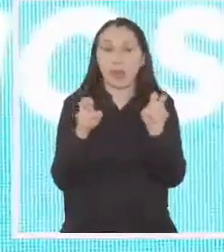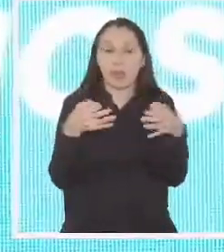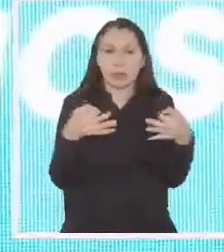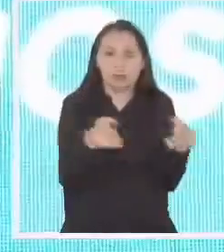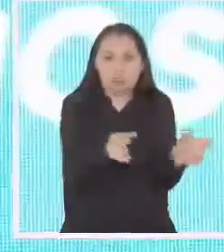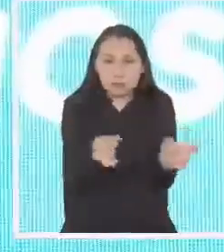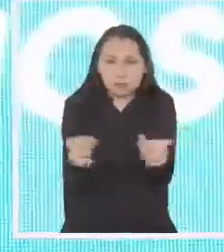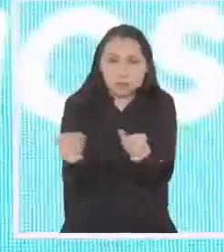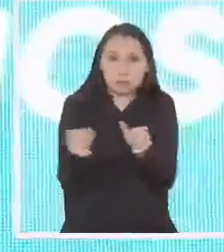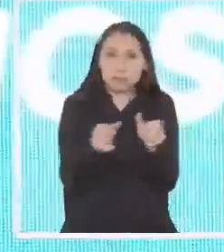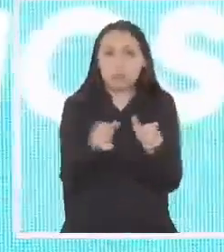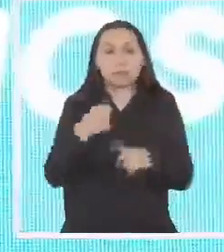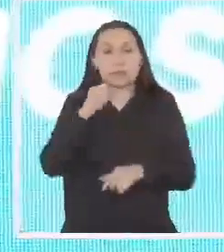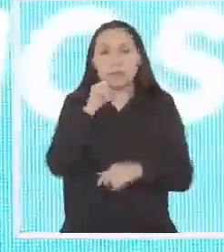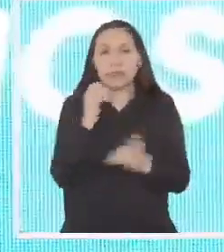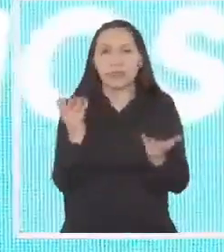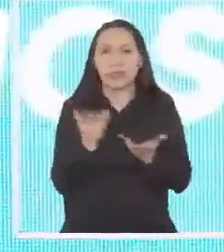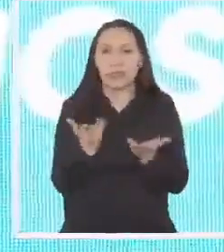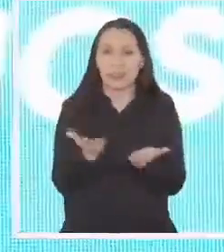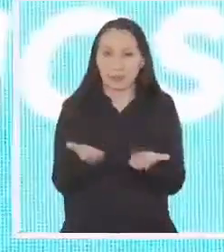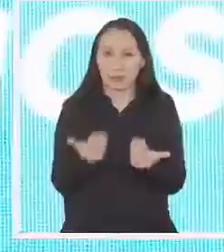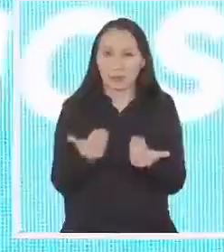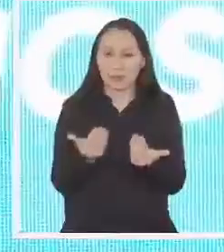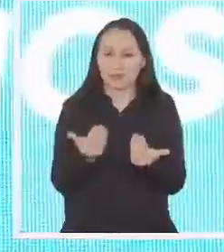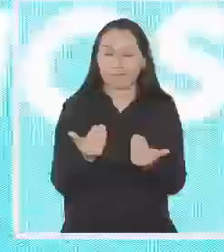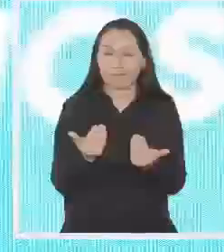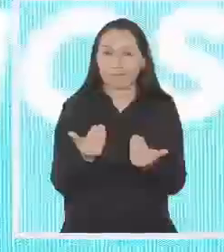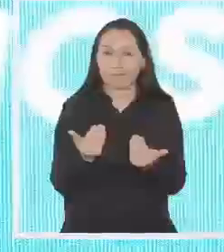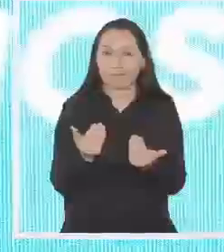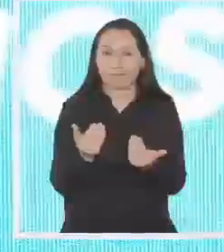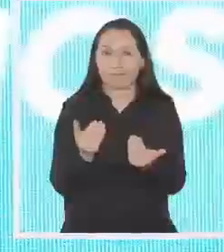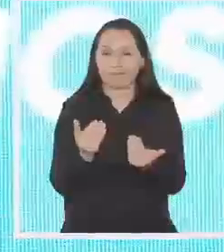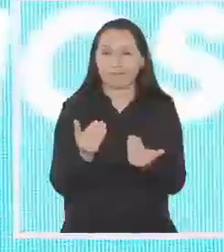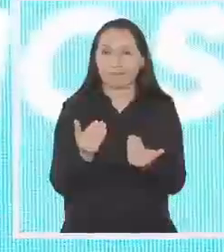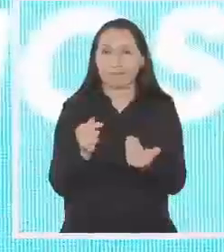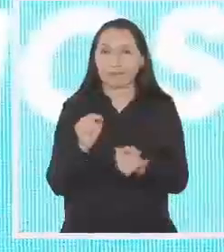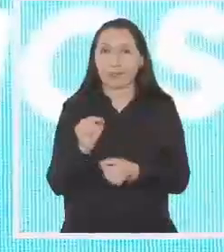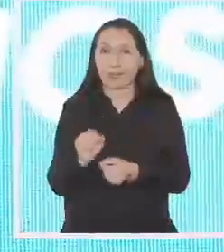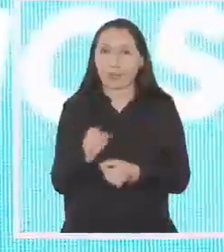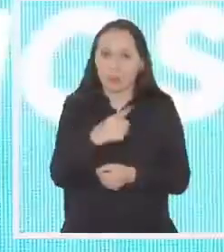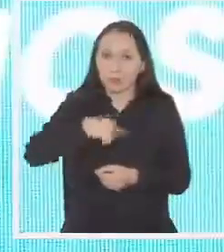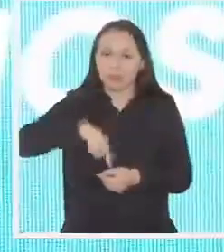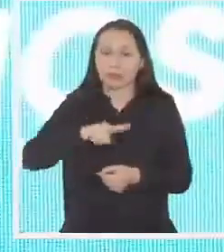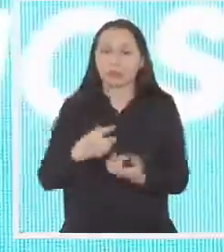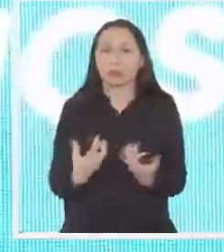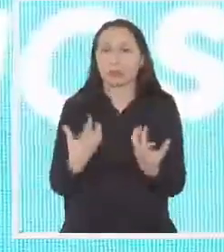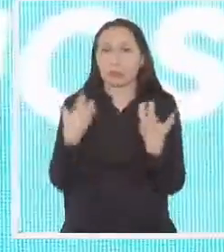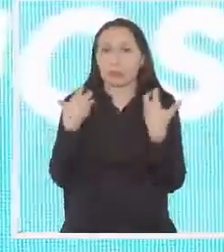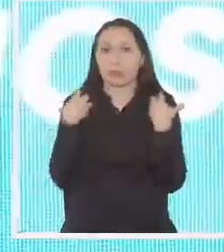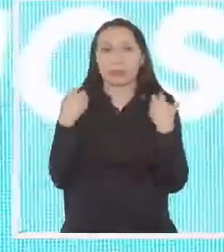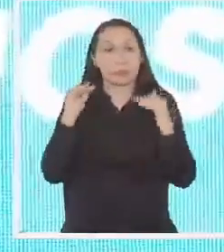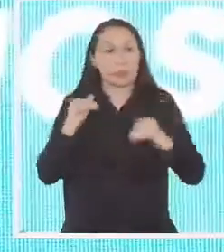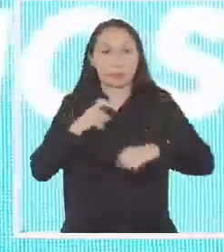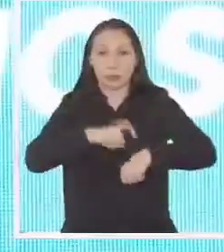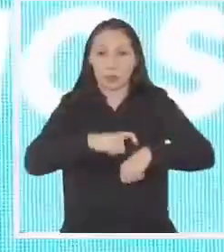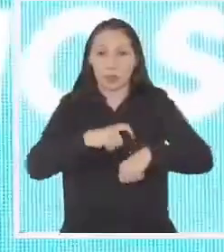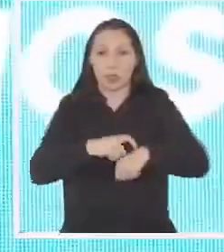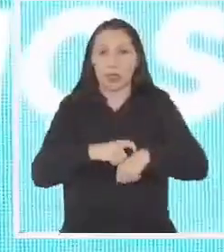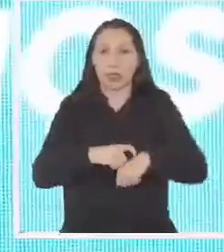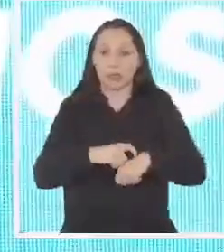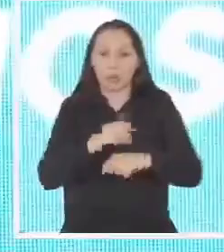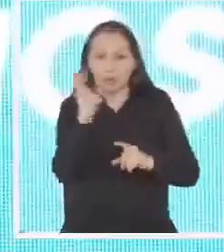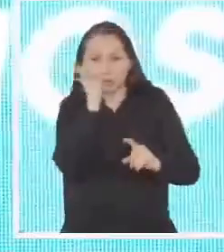implica necesariamente el que nos hagamos cargo, a su vez, de